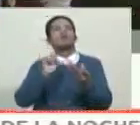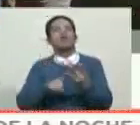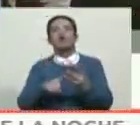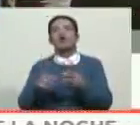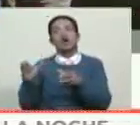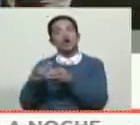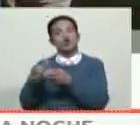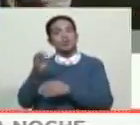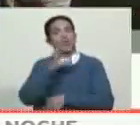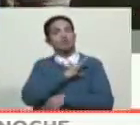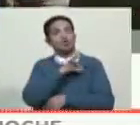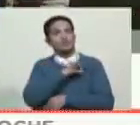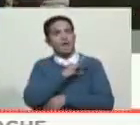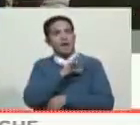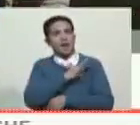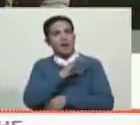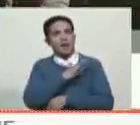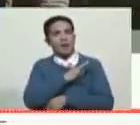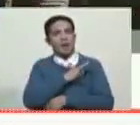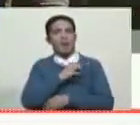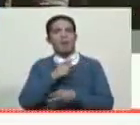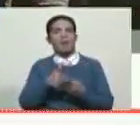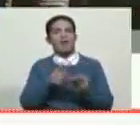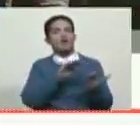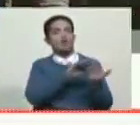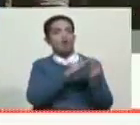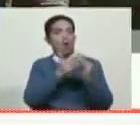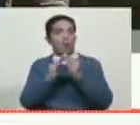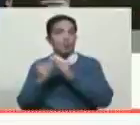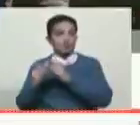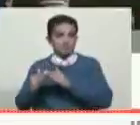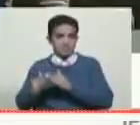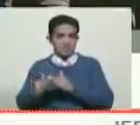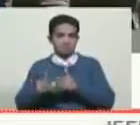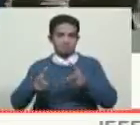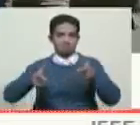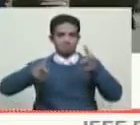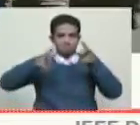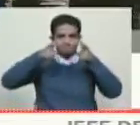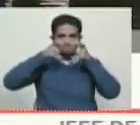movimientos sociales, alerta, las comunas,